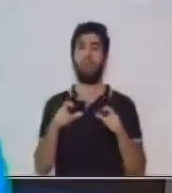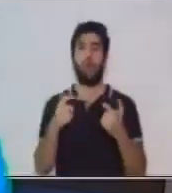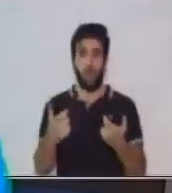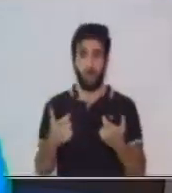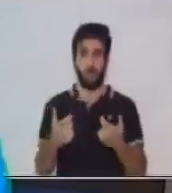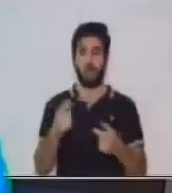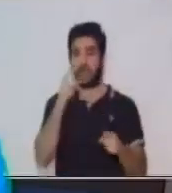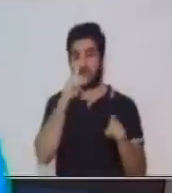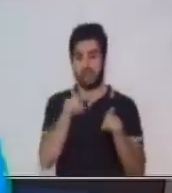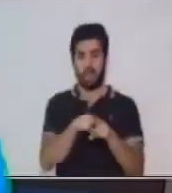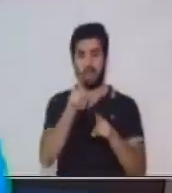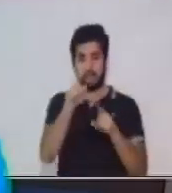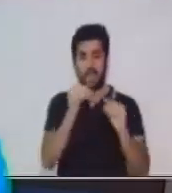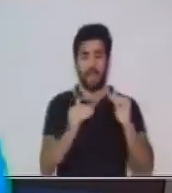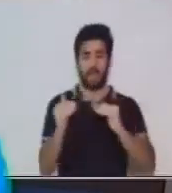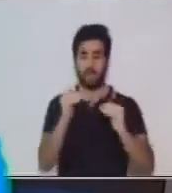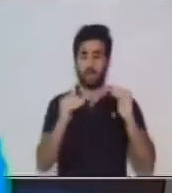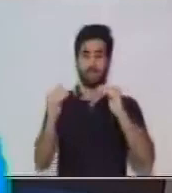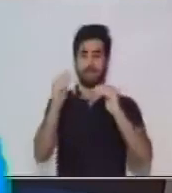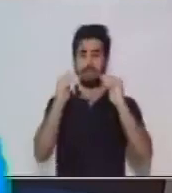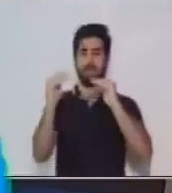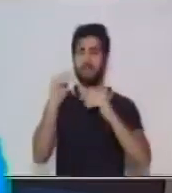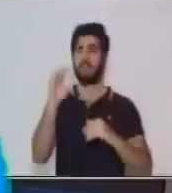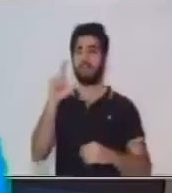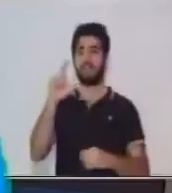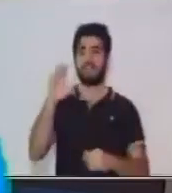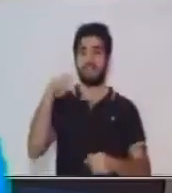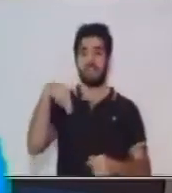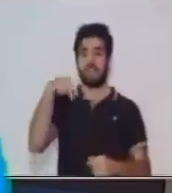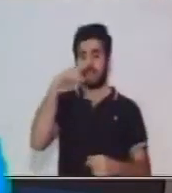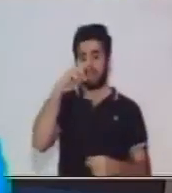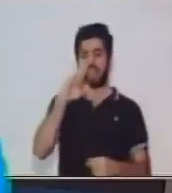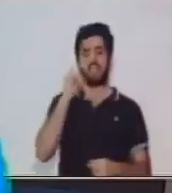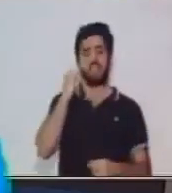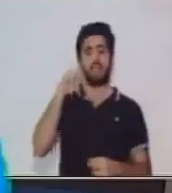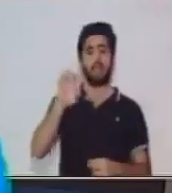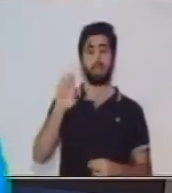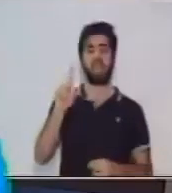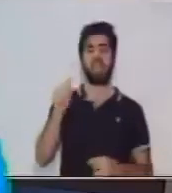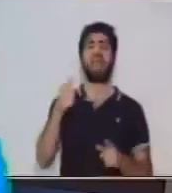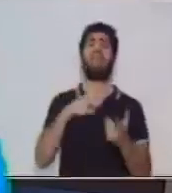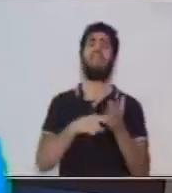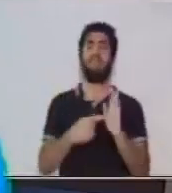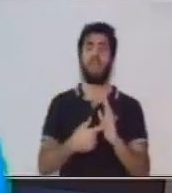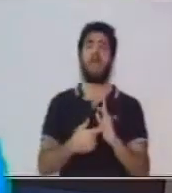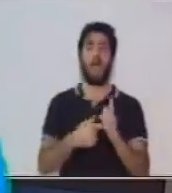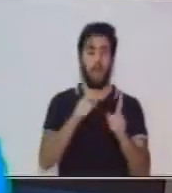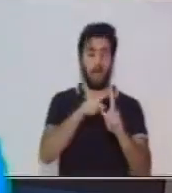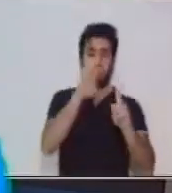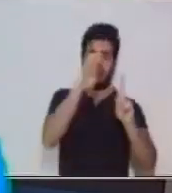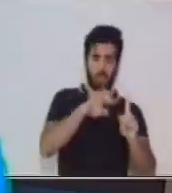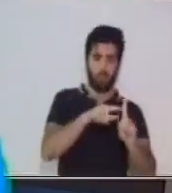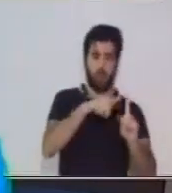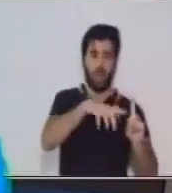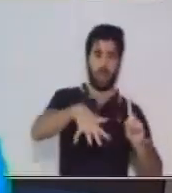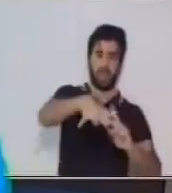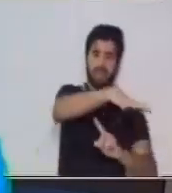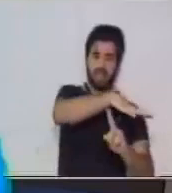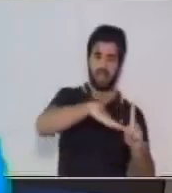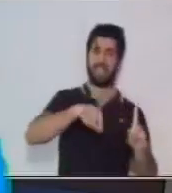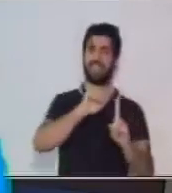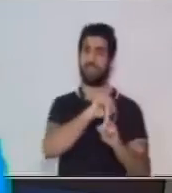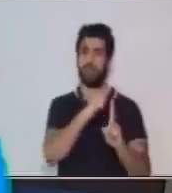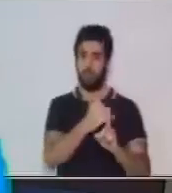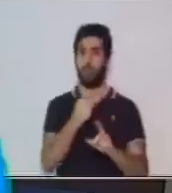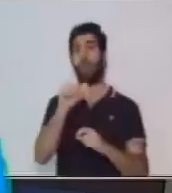la estructura centrípeta que se da directamente en torno a ciertos personajes. Habíamos hablado